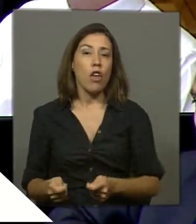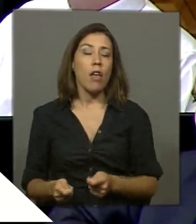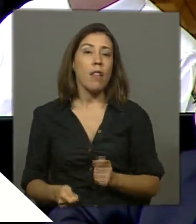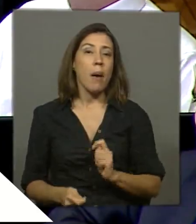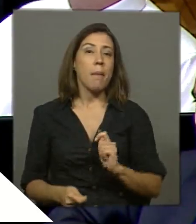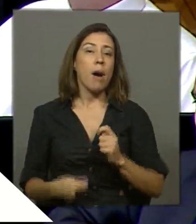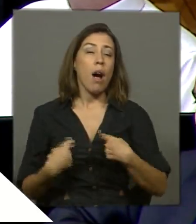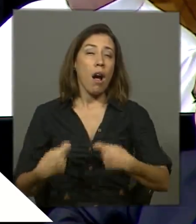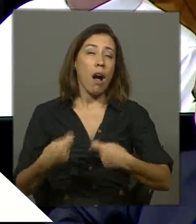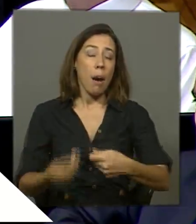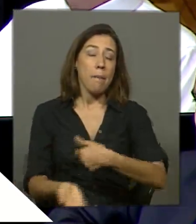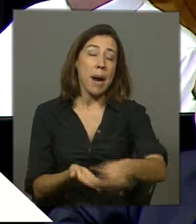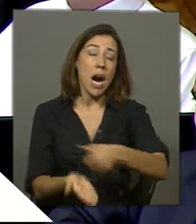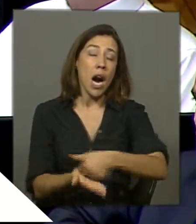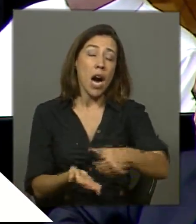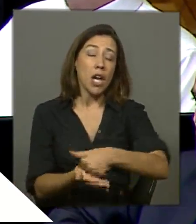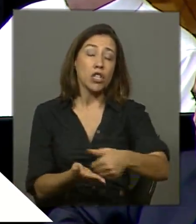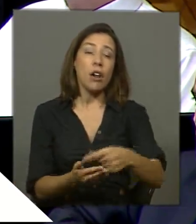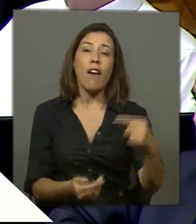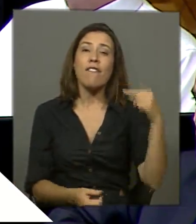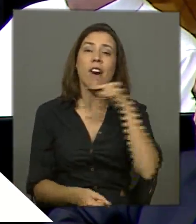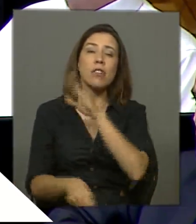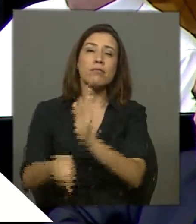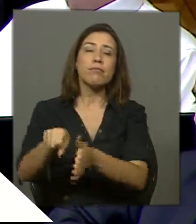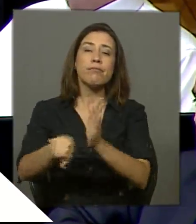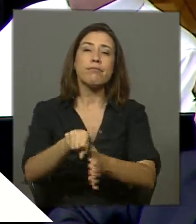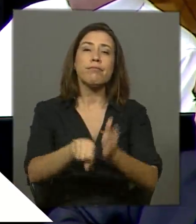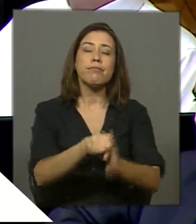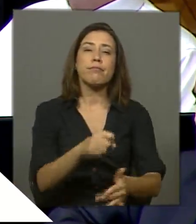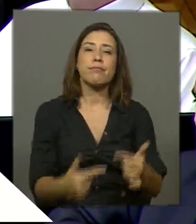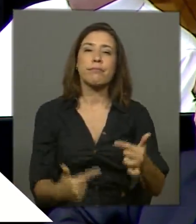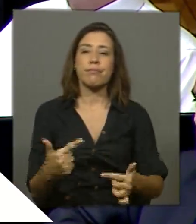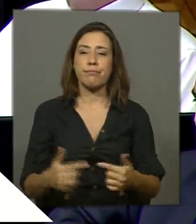miles de millones de pesos a falsos exonerados